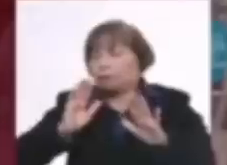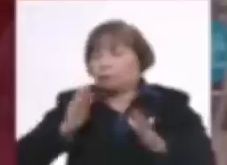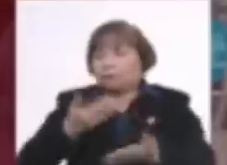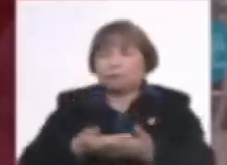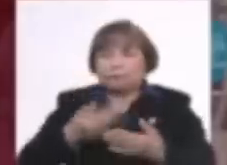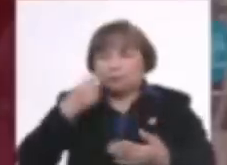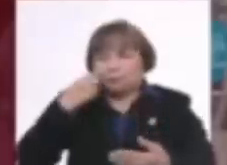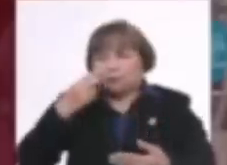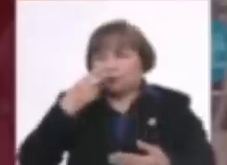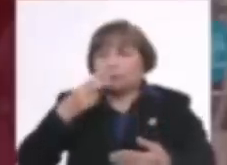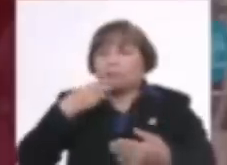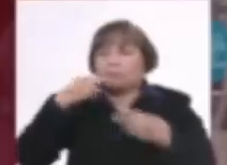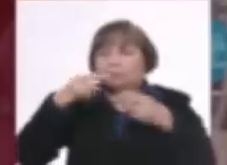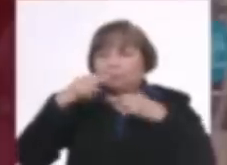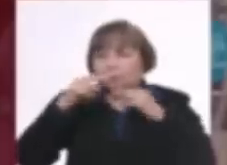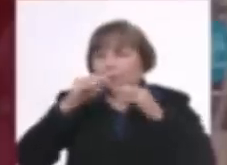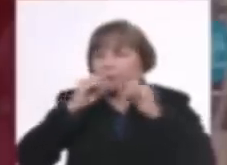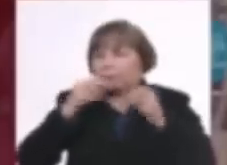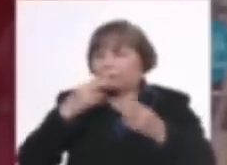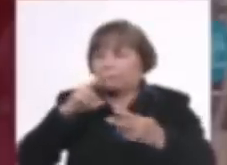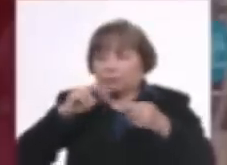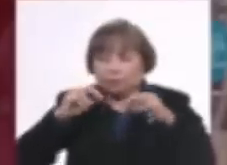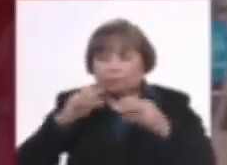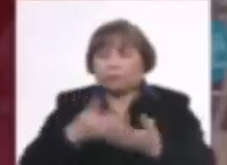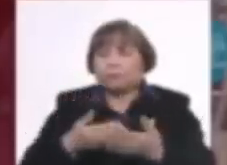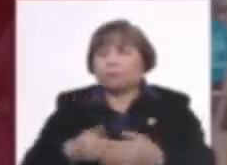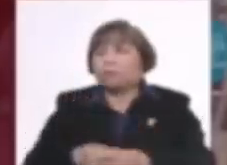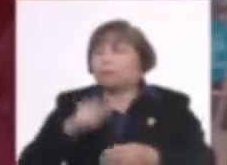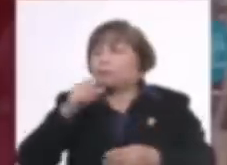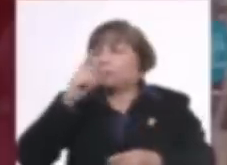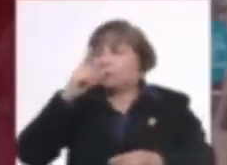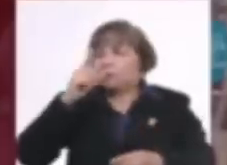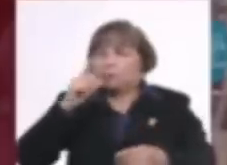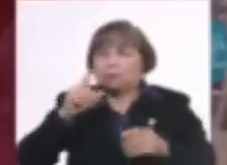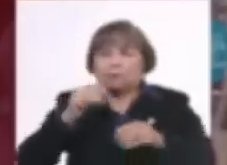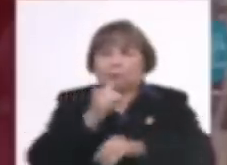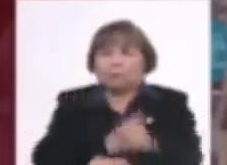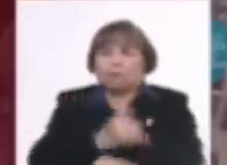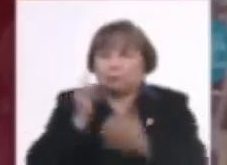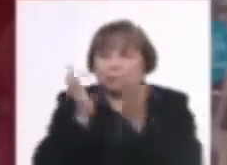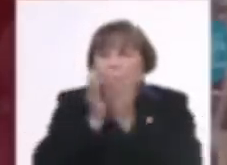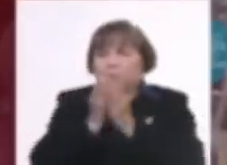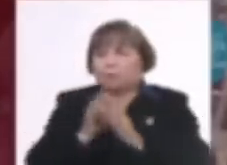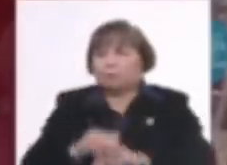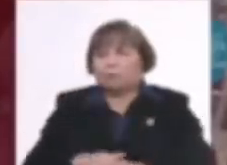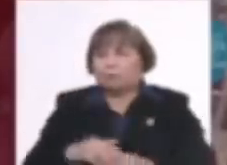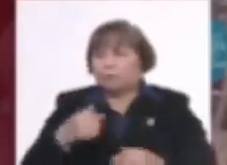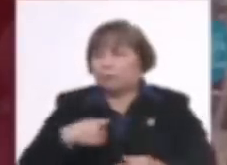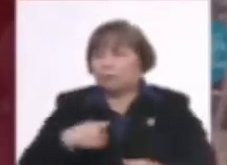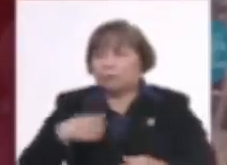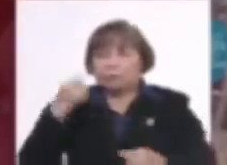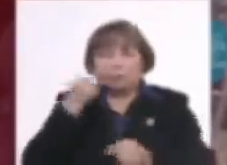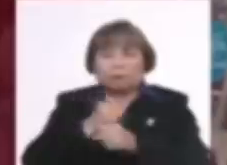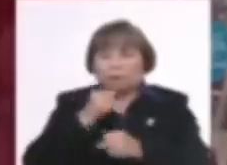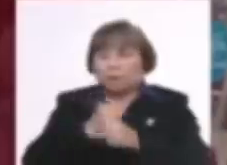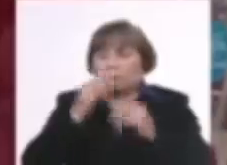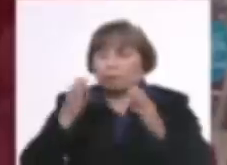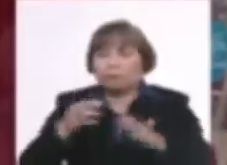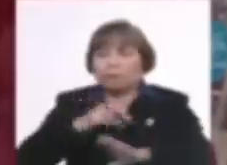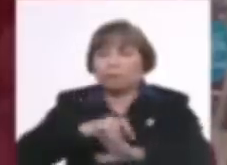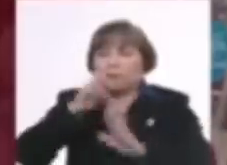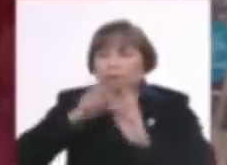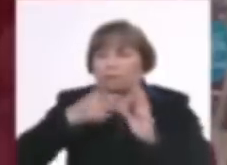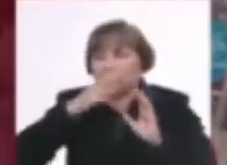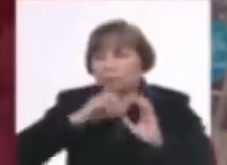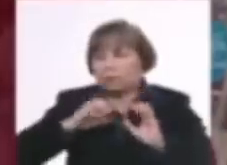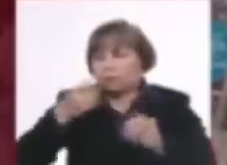recuerdo que lo he visto en los medios porque lo he revisado ahí, es de una institución educativa. Si yo soy trabajadora de un proyecto